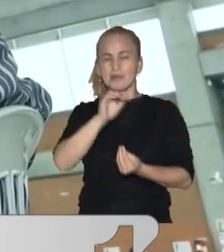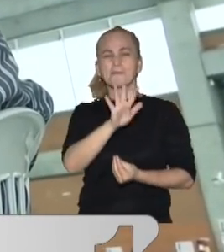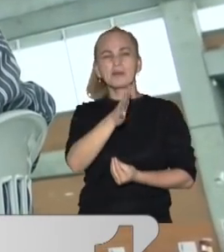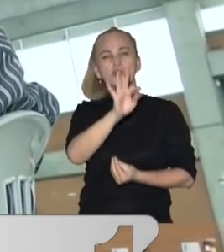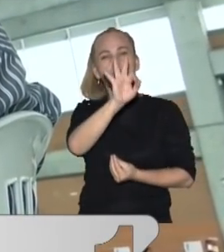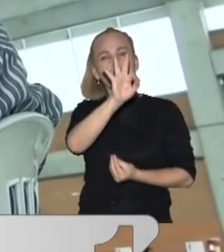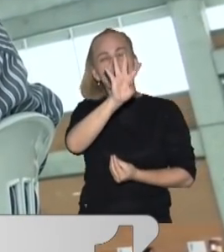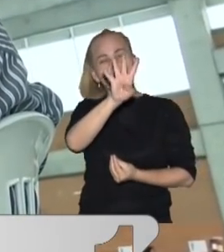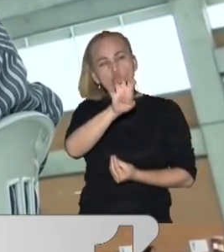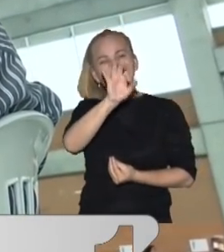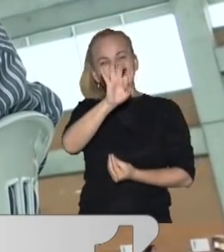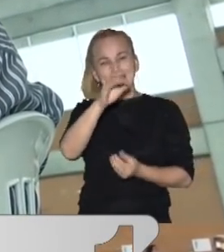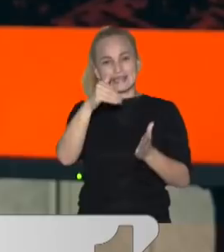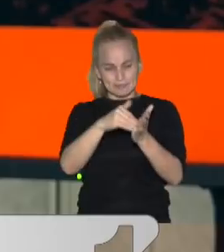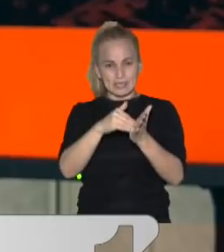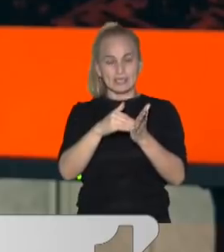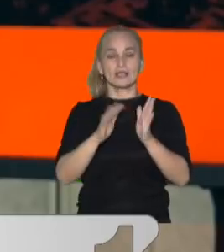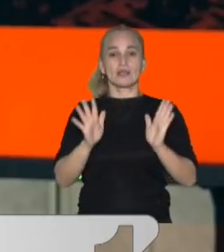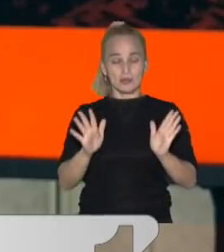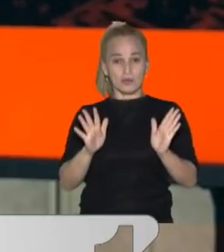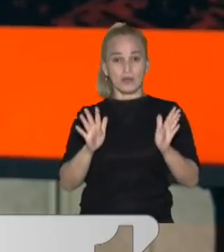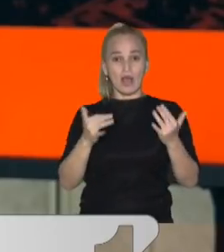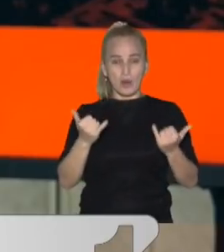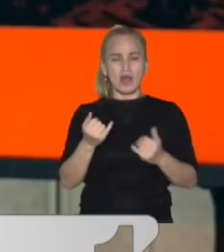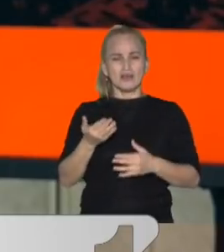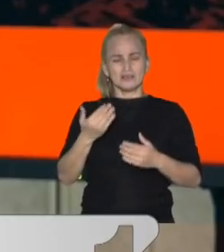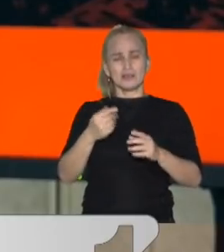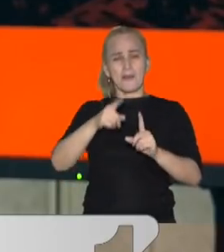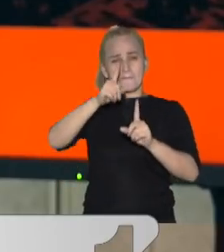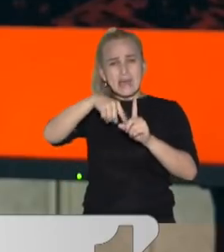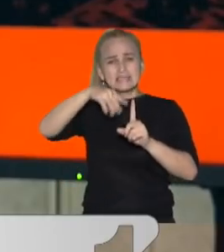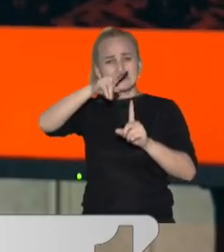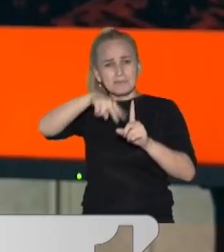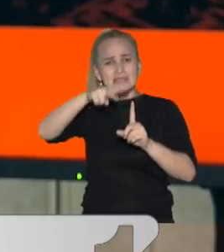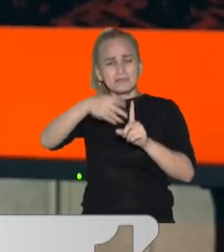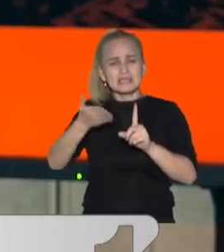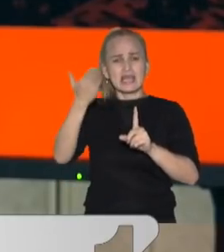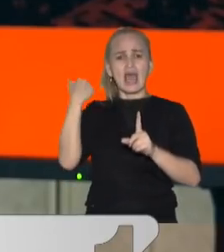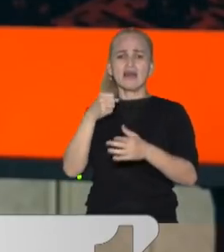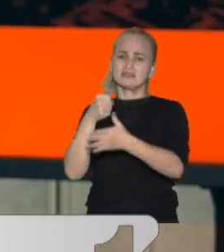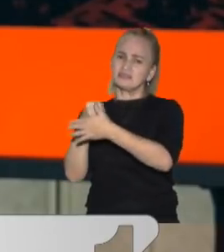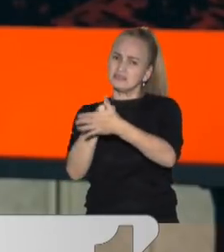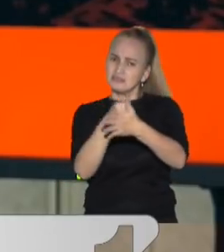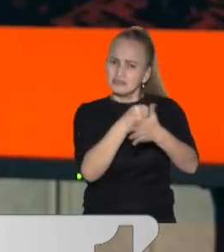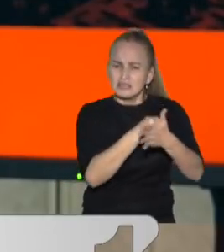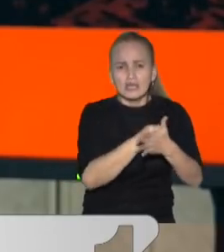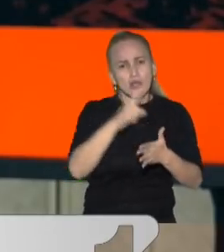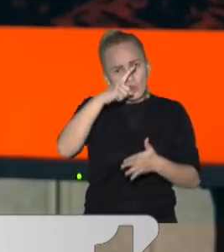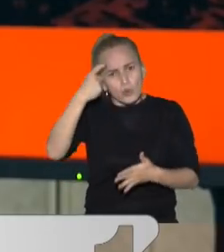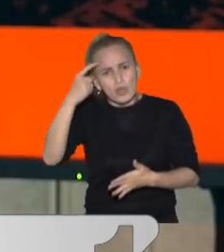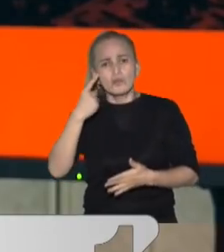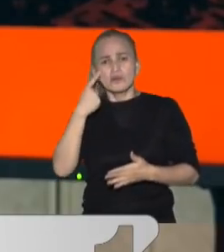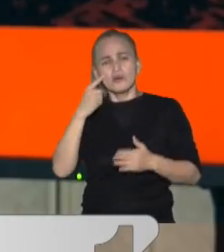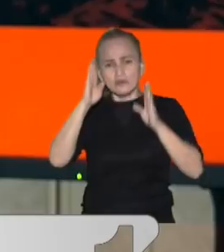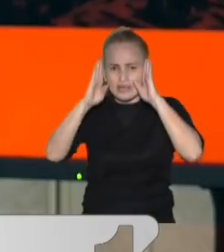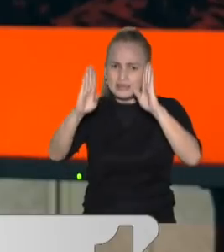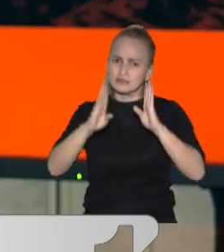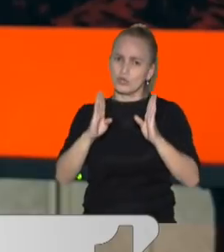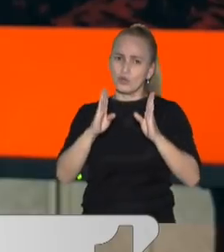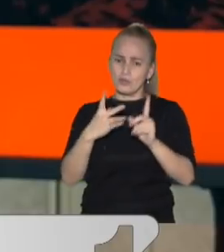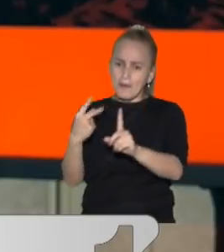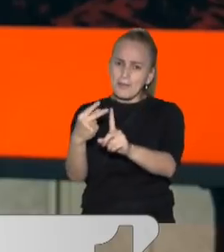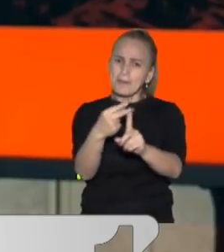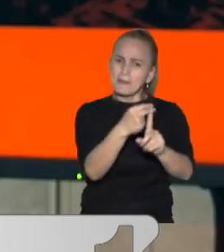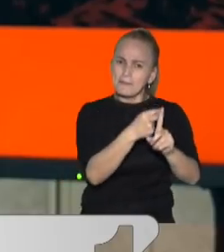Bogotá, no desde este piloto, sino de meses atrás, hemos venido insistiéndole al Gobierno Nacional, es fundamental lograr la